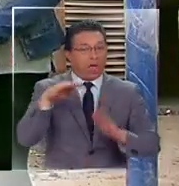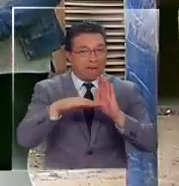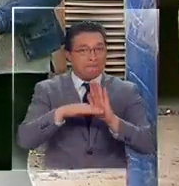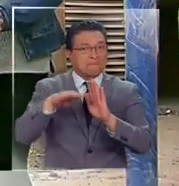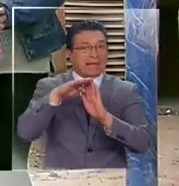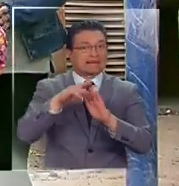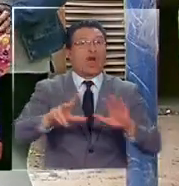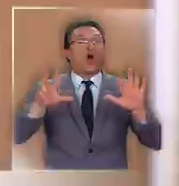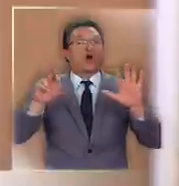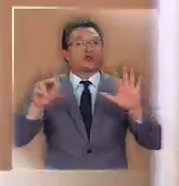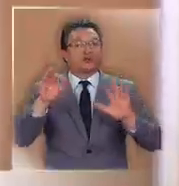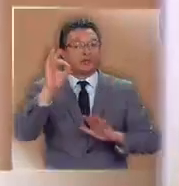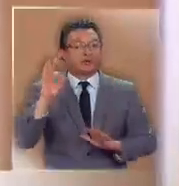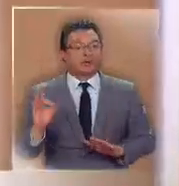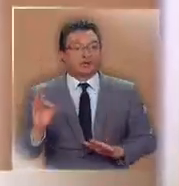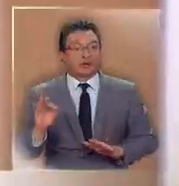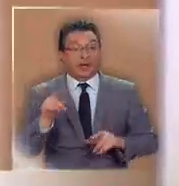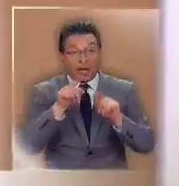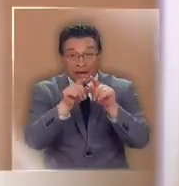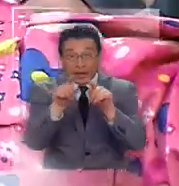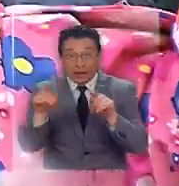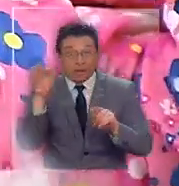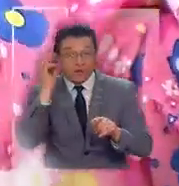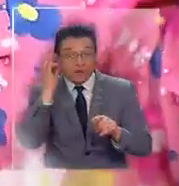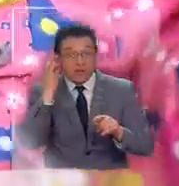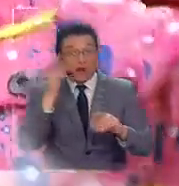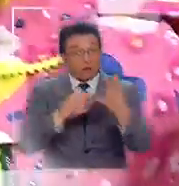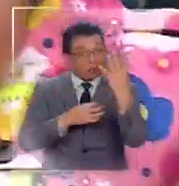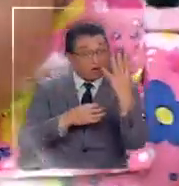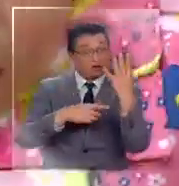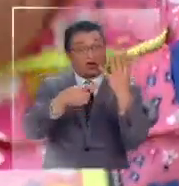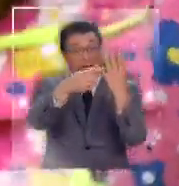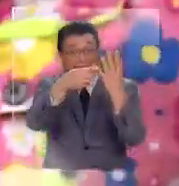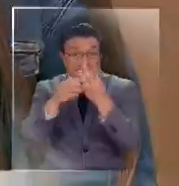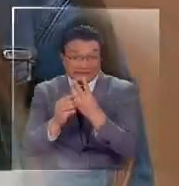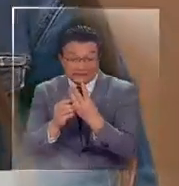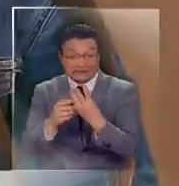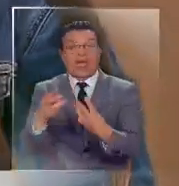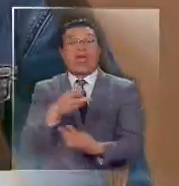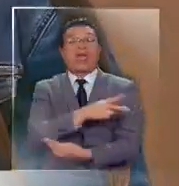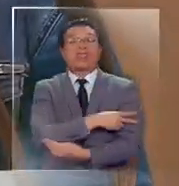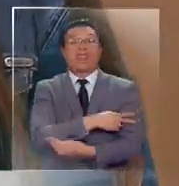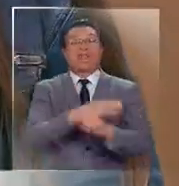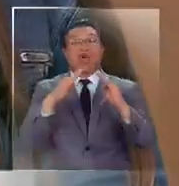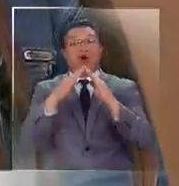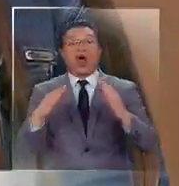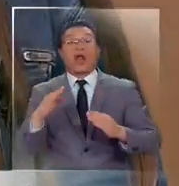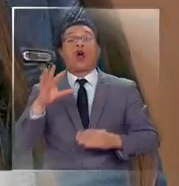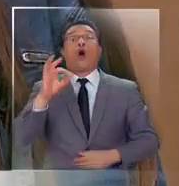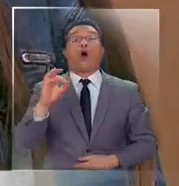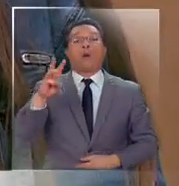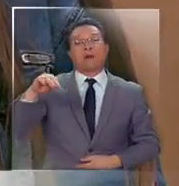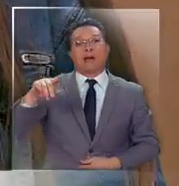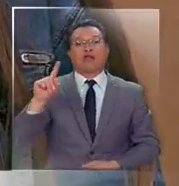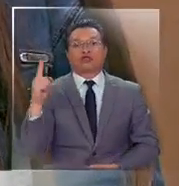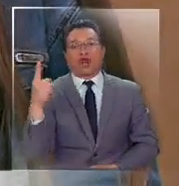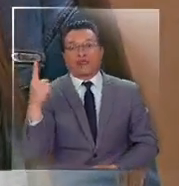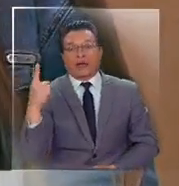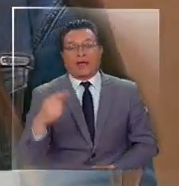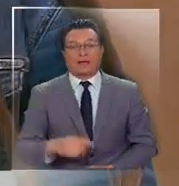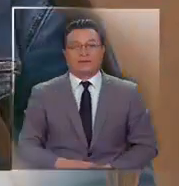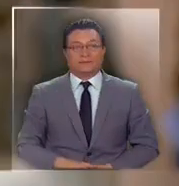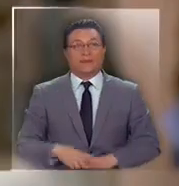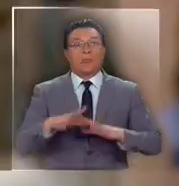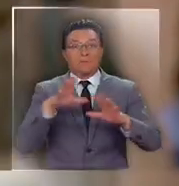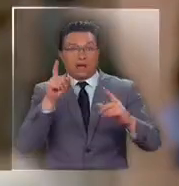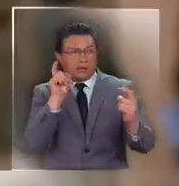al 80%. Y de ellas, 3 de cada 4 son jefas de hogar o madres solteras. Quienes se contactan